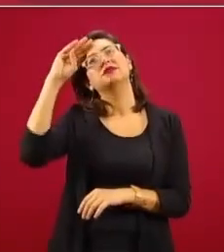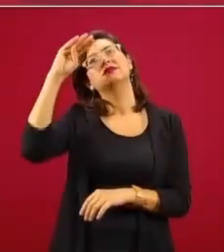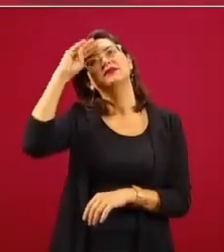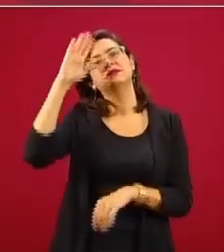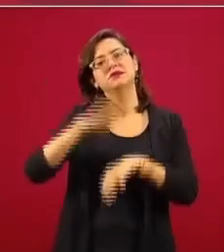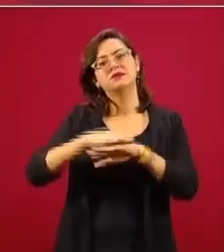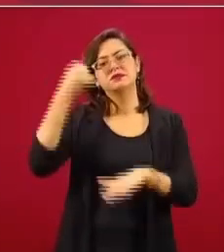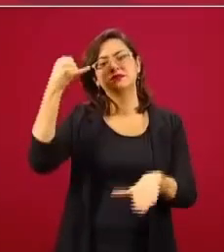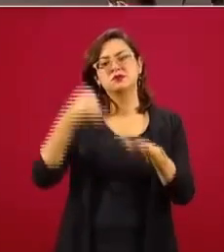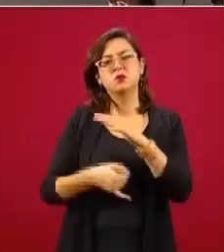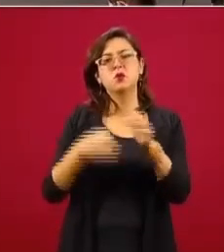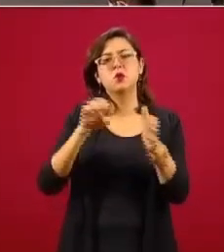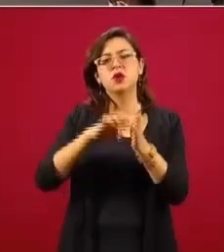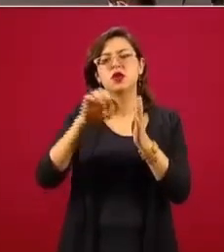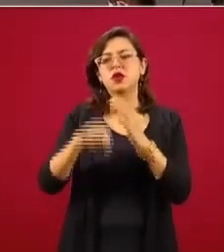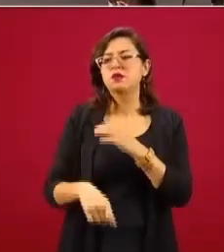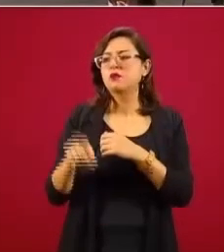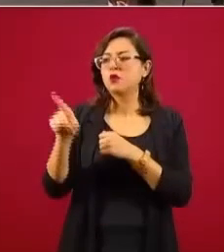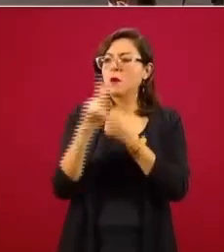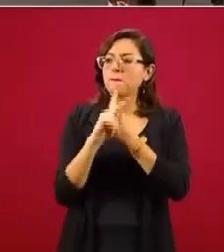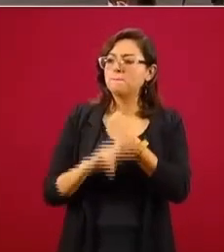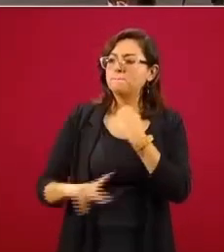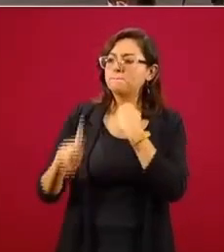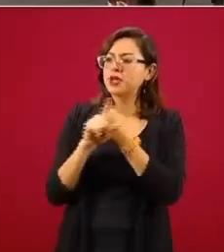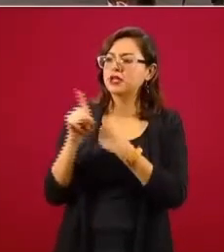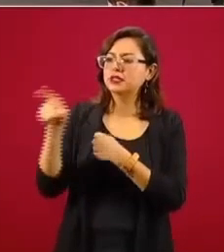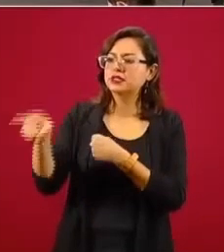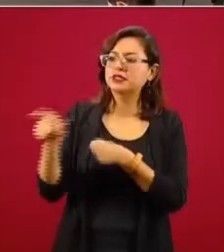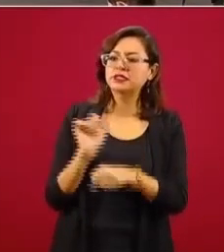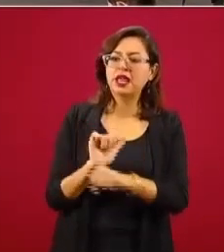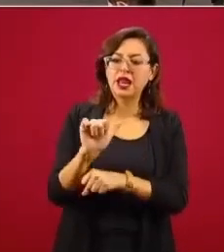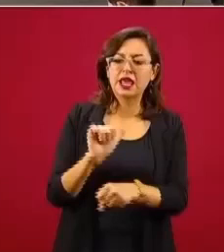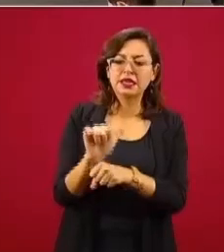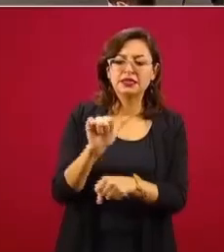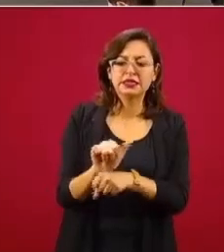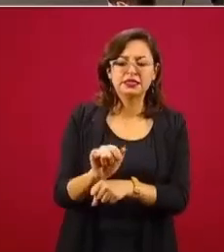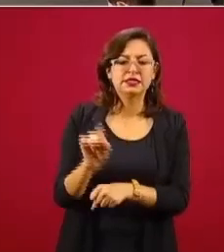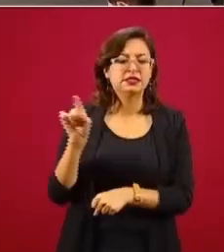del caso de argentina que es el más reciente